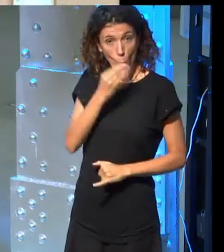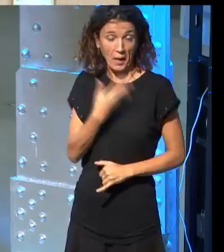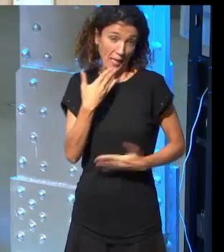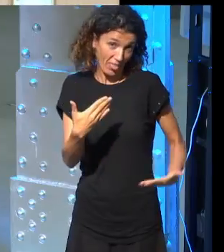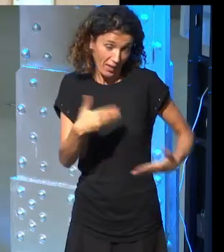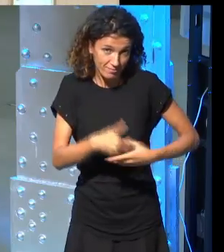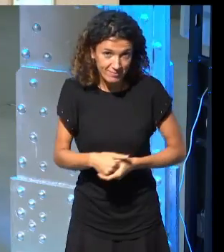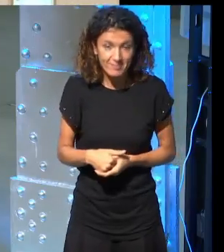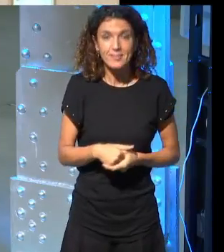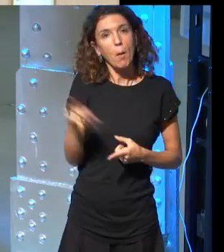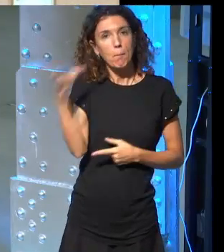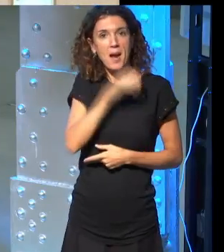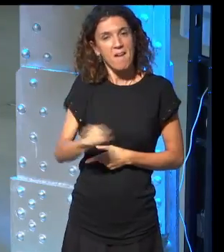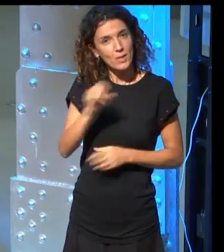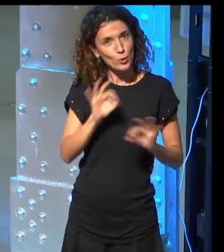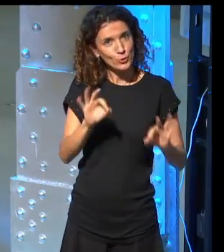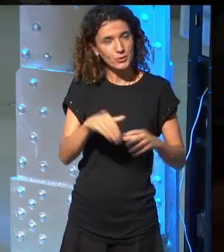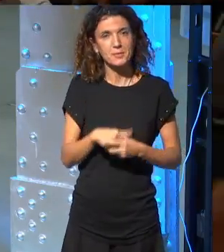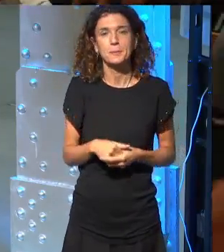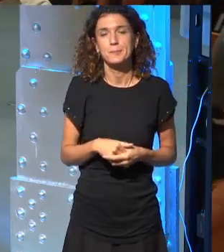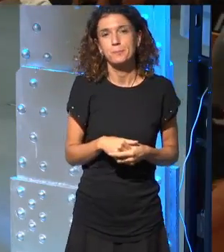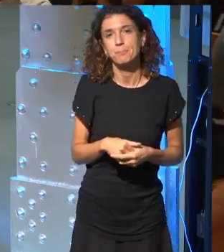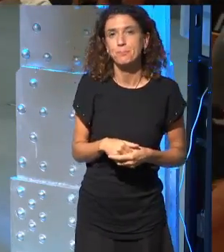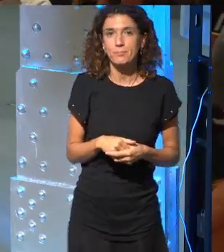pero vamos, este me parece maravilloso.